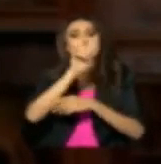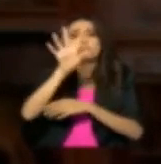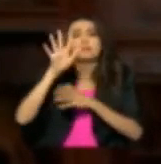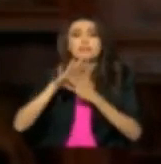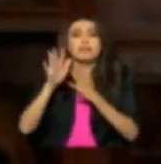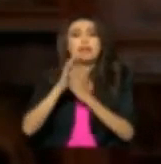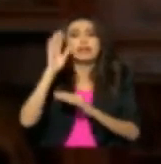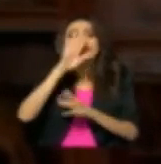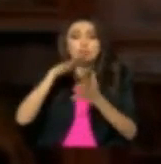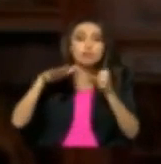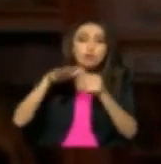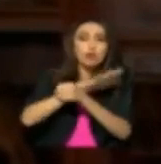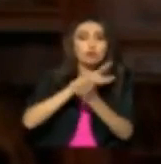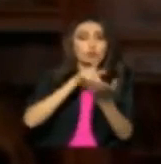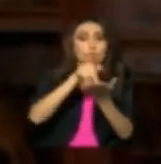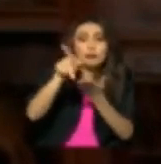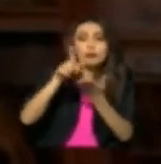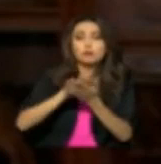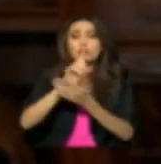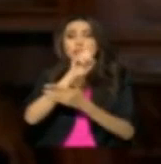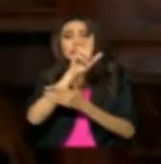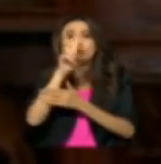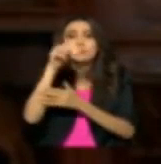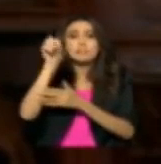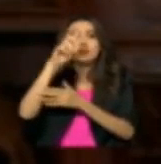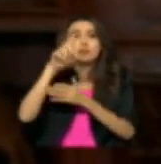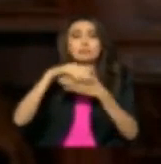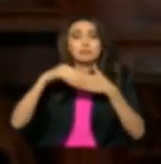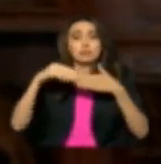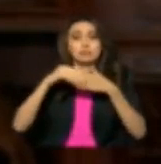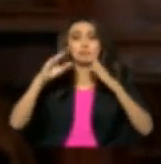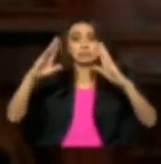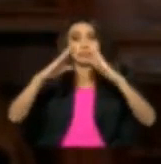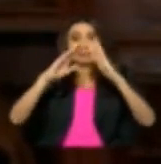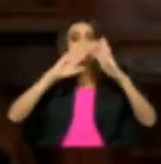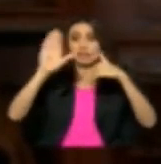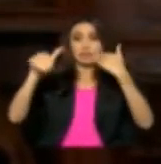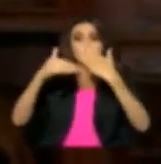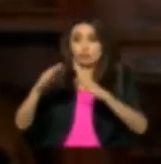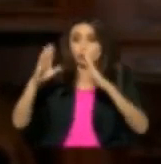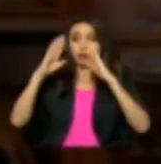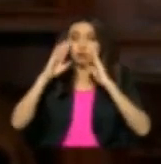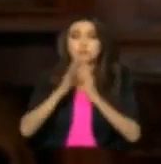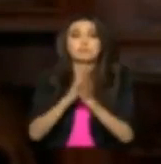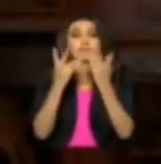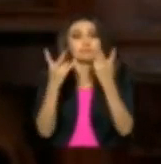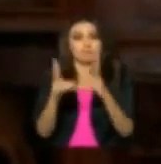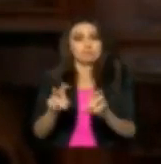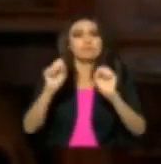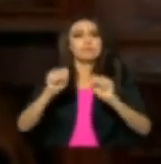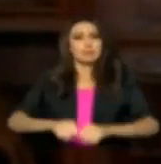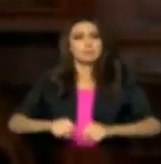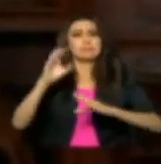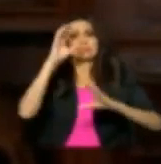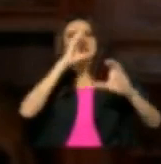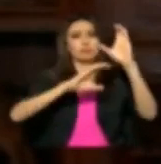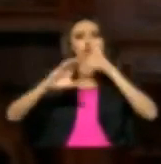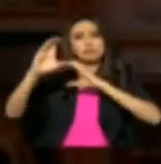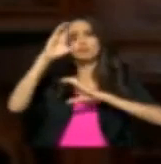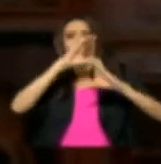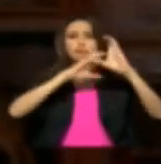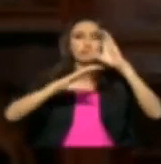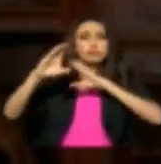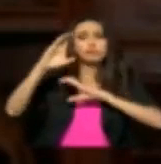valor de 115 millones de dólares que destinamos al plan Casa para Todos. Y, por supuesto, seguiremos buscando y